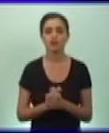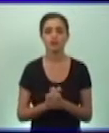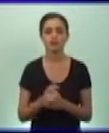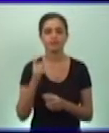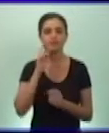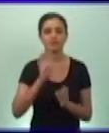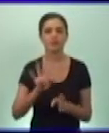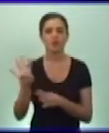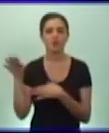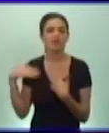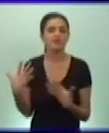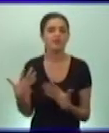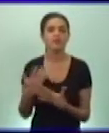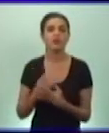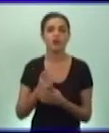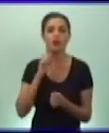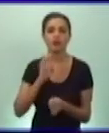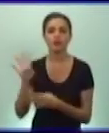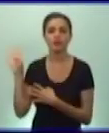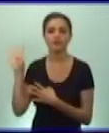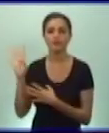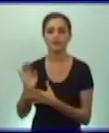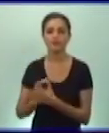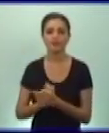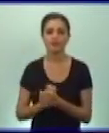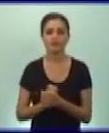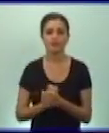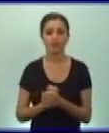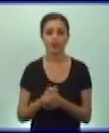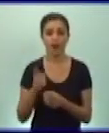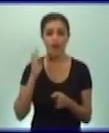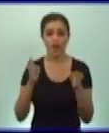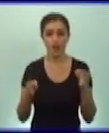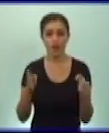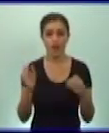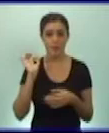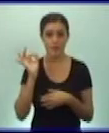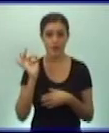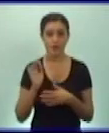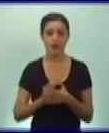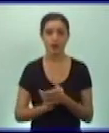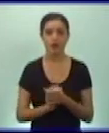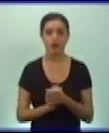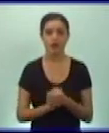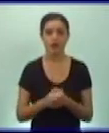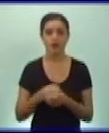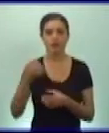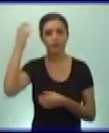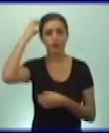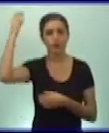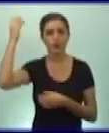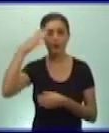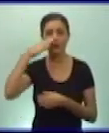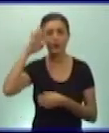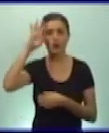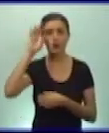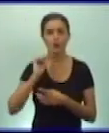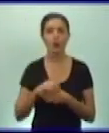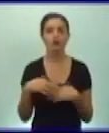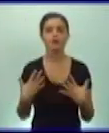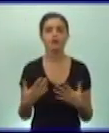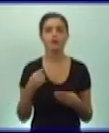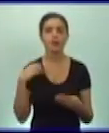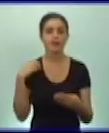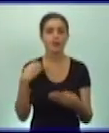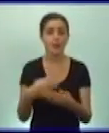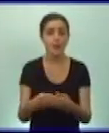se trata este gran reto. Vayamos a la diapositiva. En la década del 90, el gobierno cubano tenía un gran reto por cumplir,